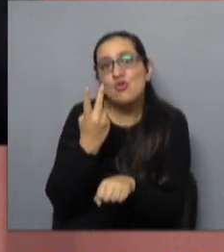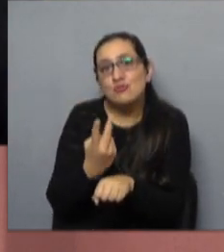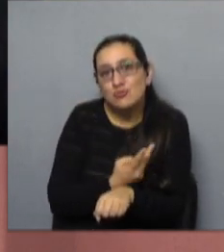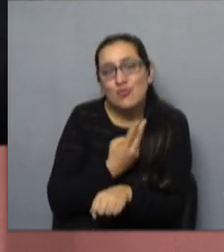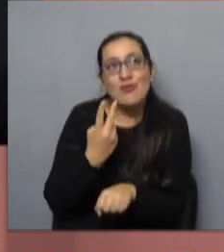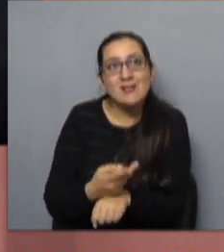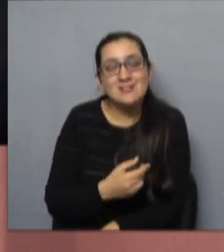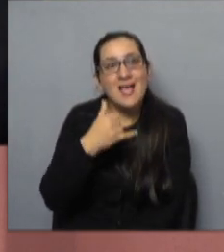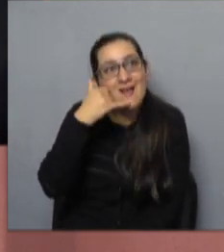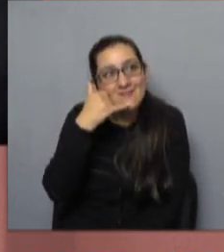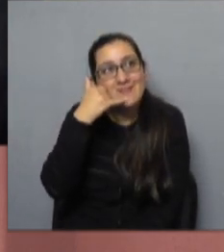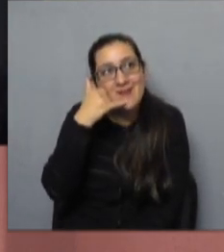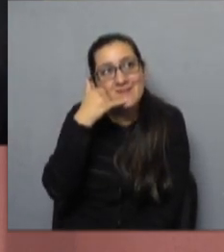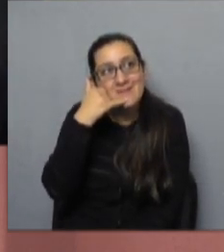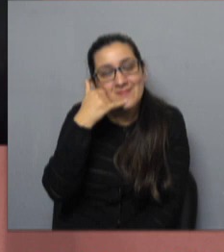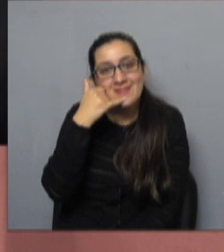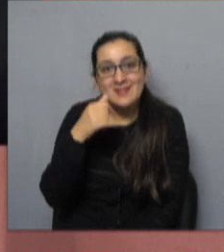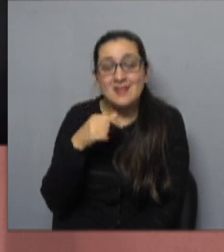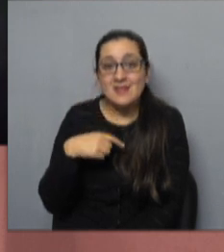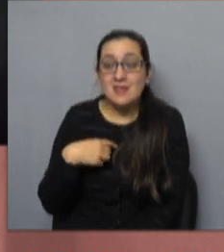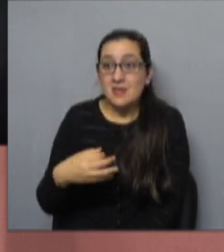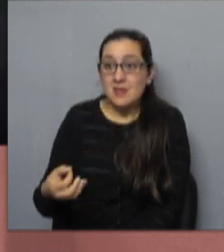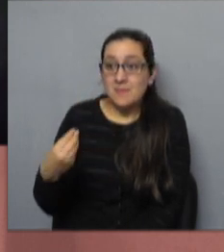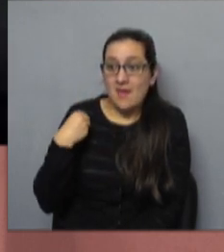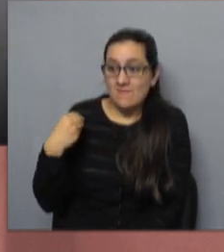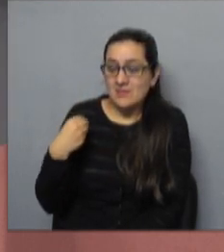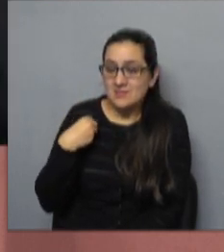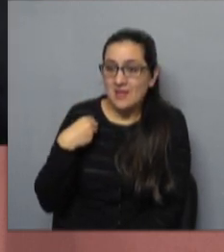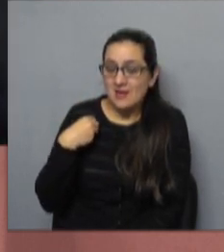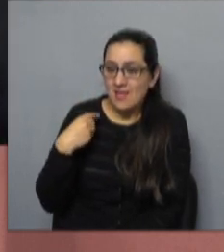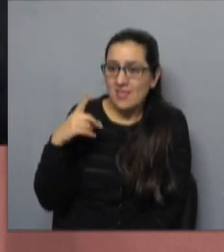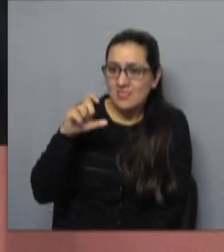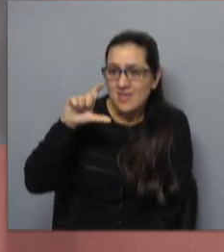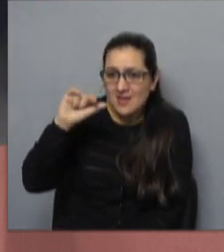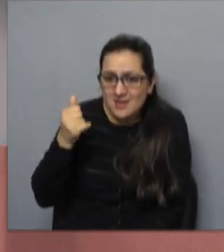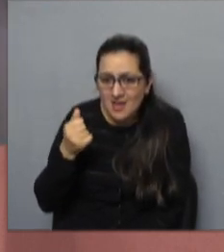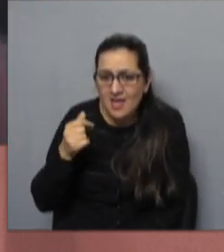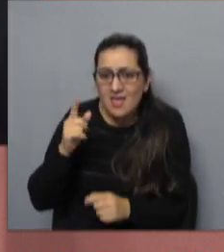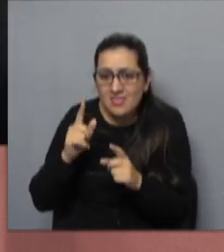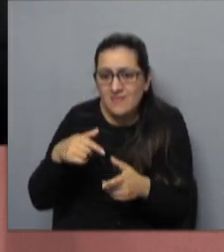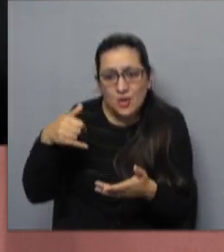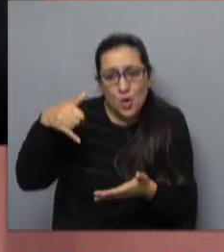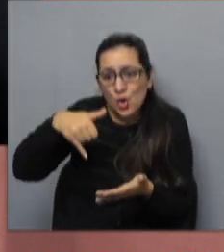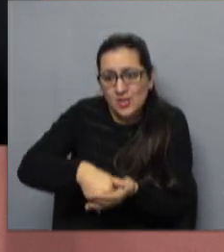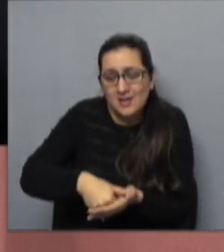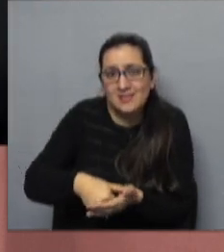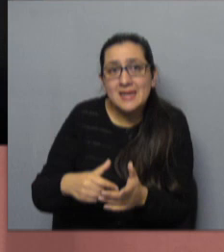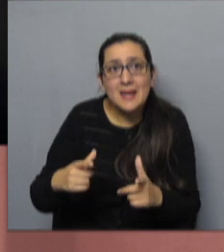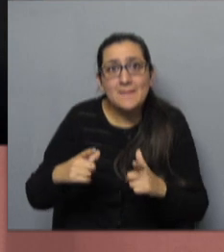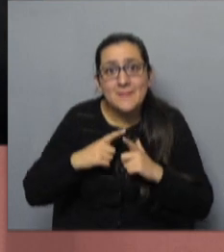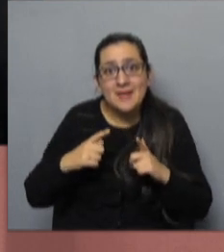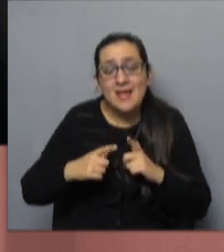hablando y vienen diciéndome corriendo, Delia, tenés que largar, están esperando para